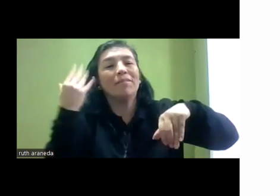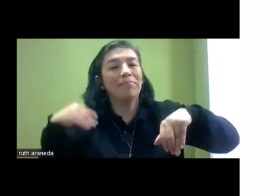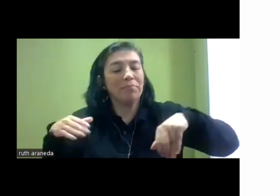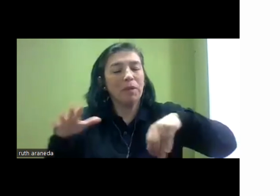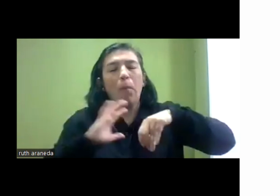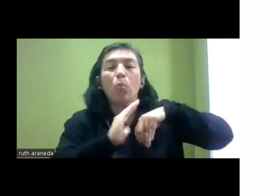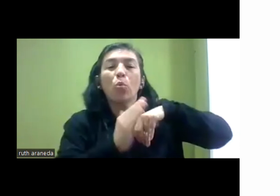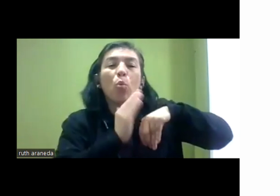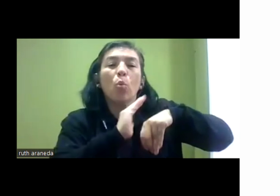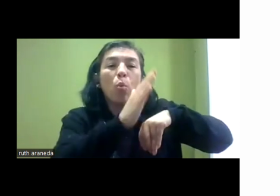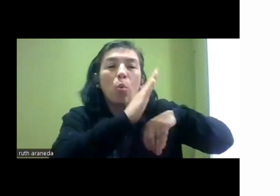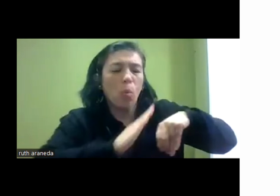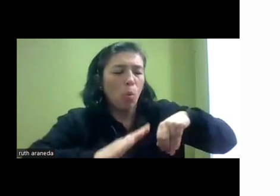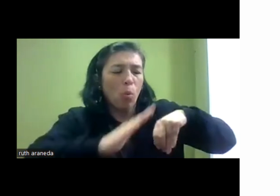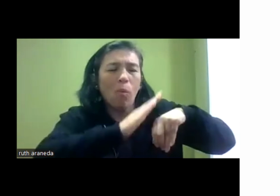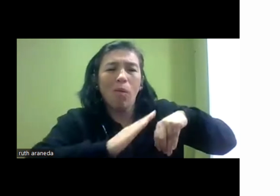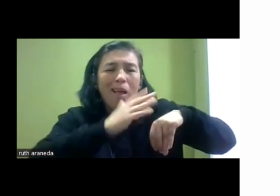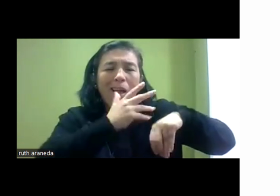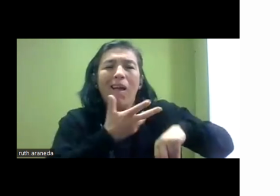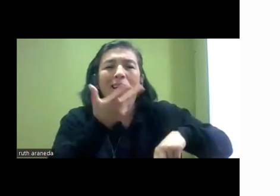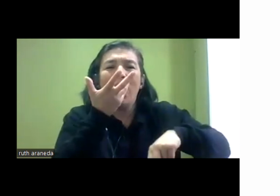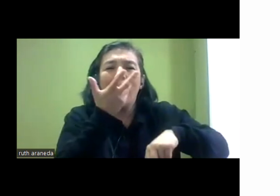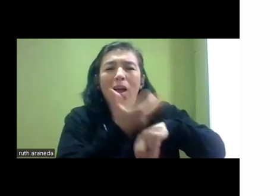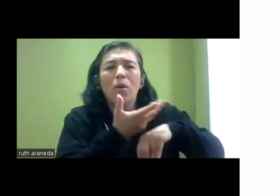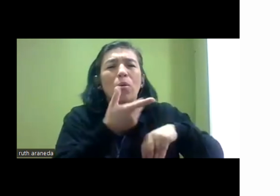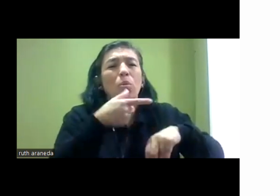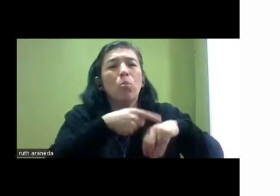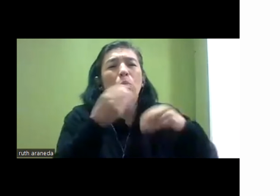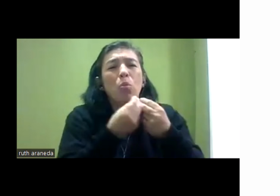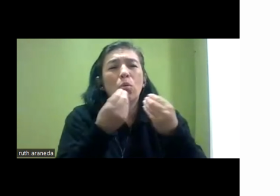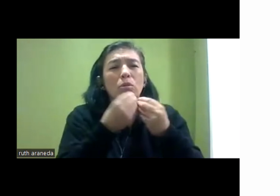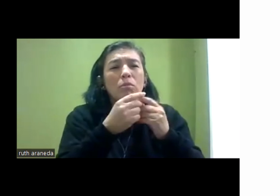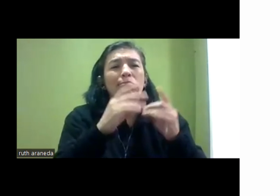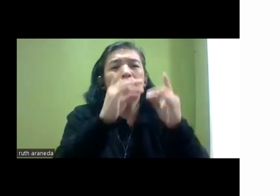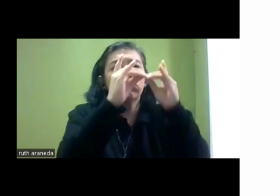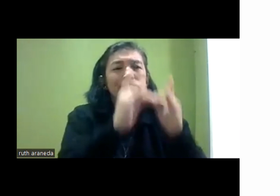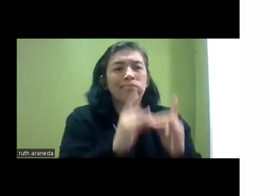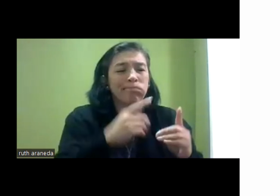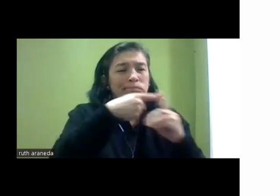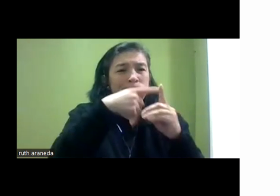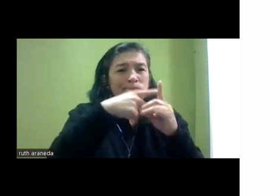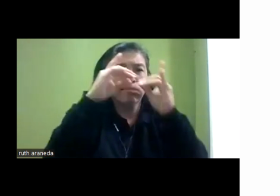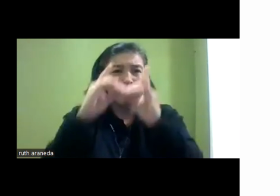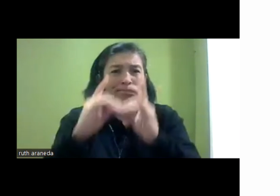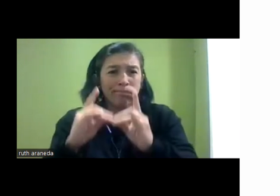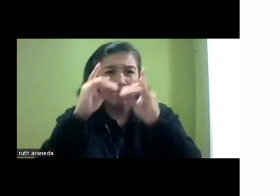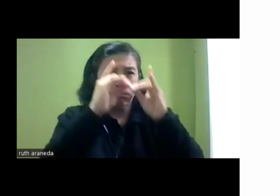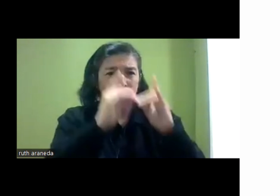y conservaron múltiples cementerios del tiempo prehispánico.